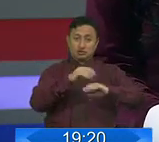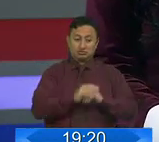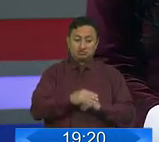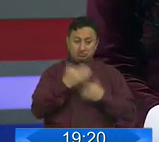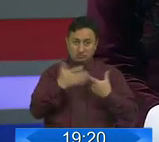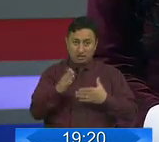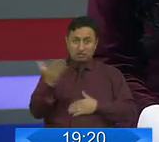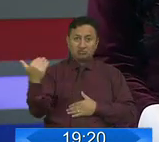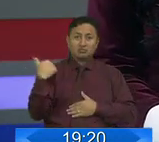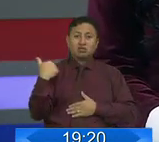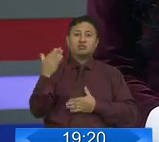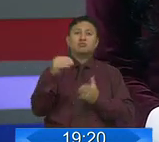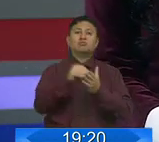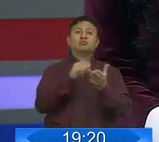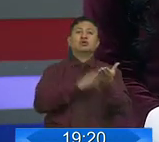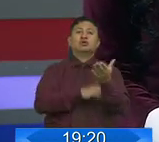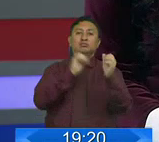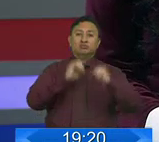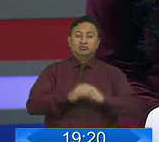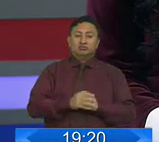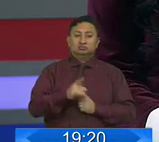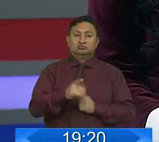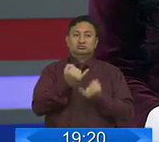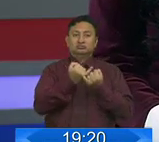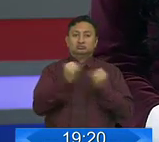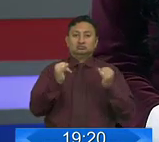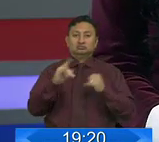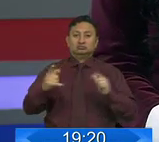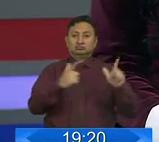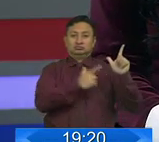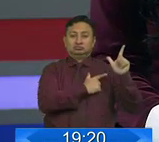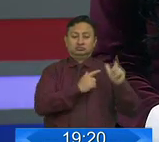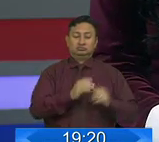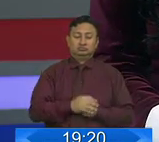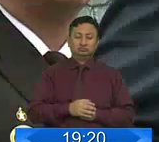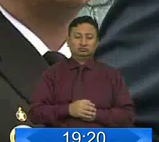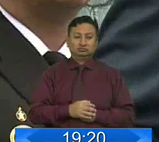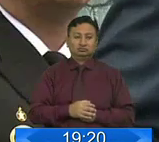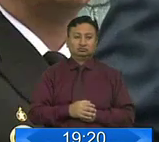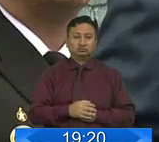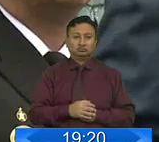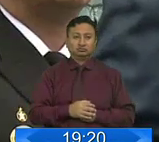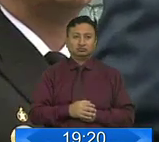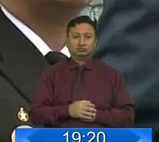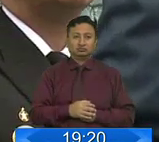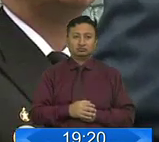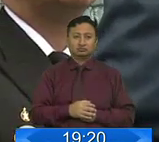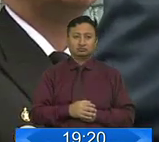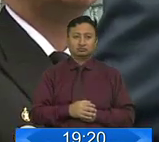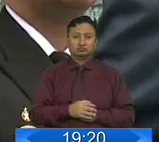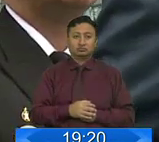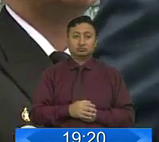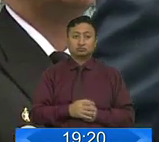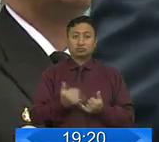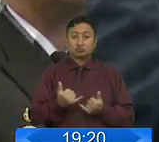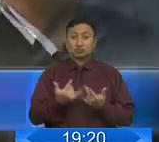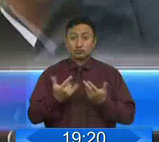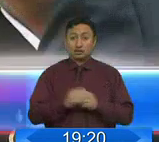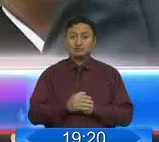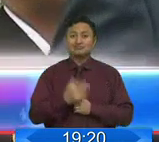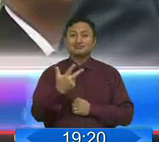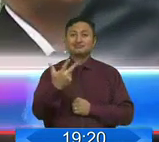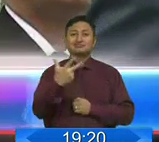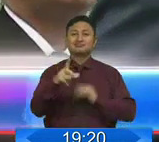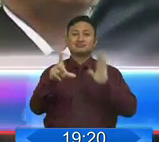proyectos de ley para la reinstitucionalización del ejército. Hemos presentado ya 3 leyes. Una